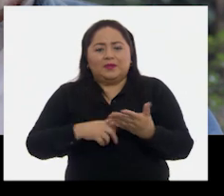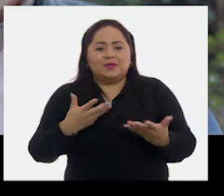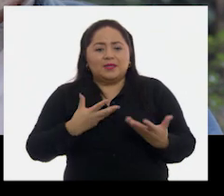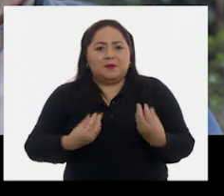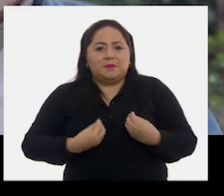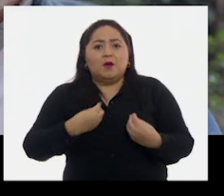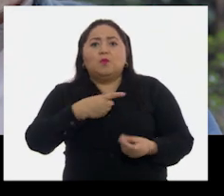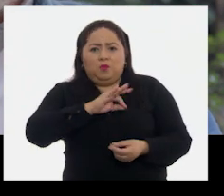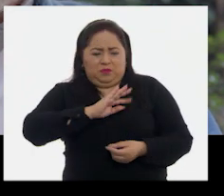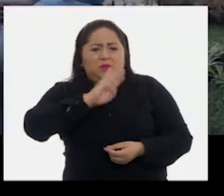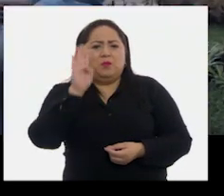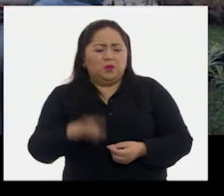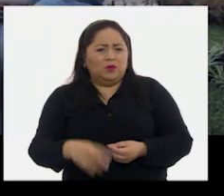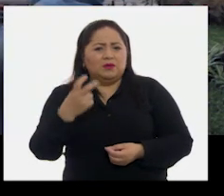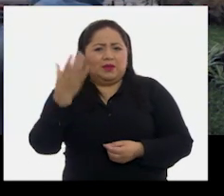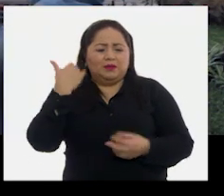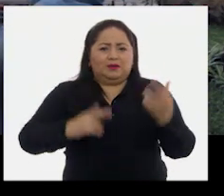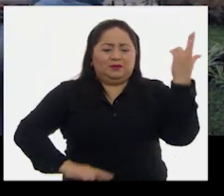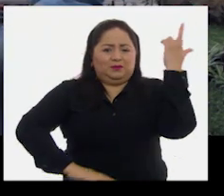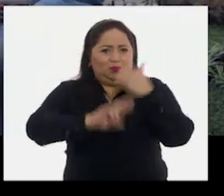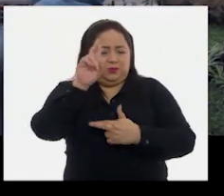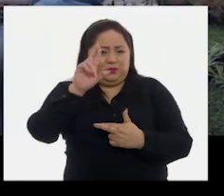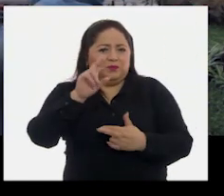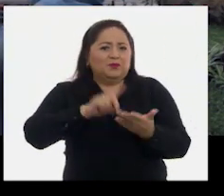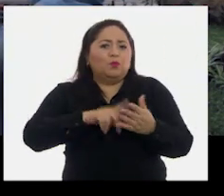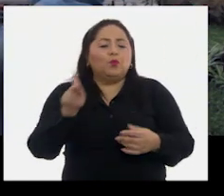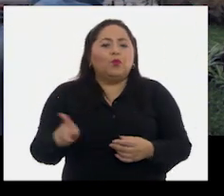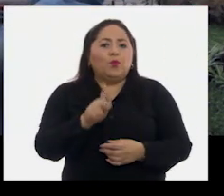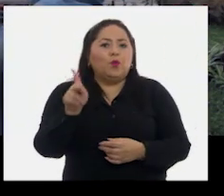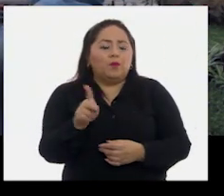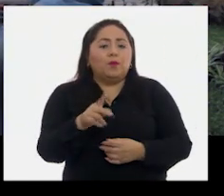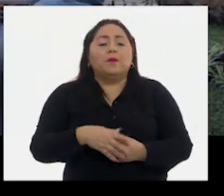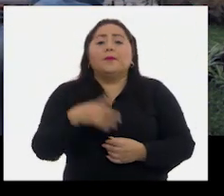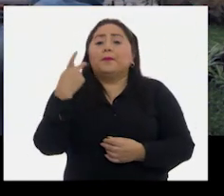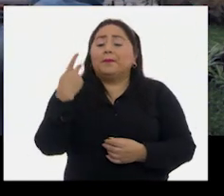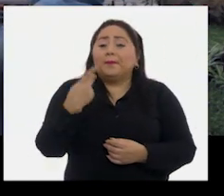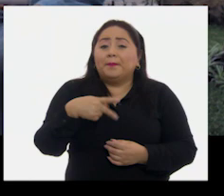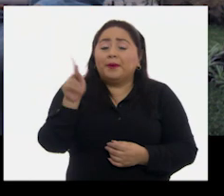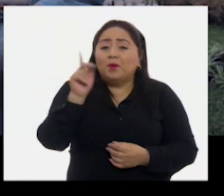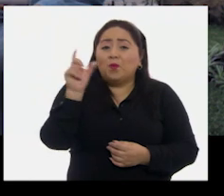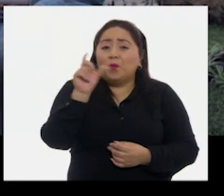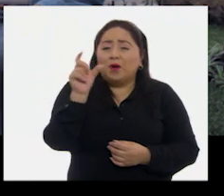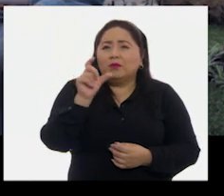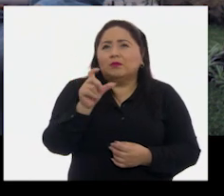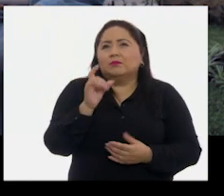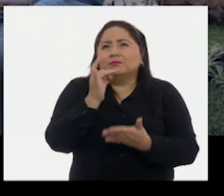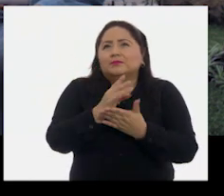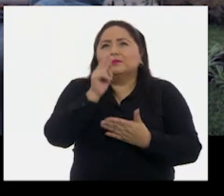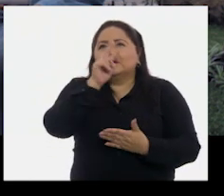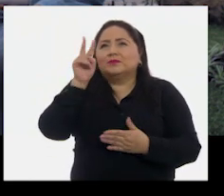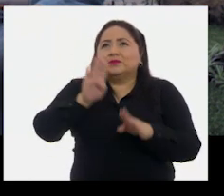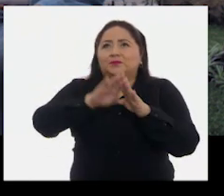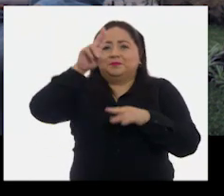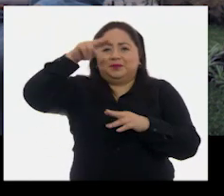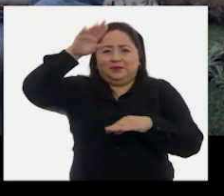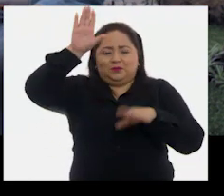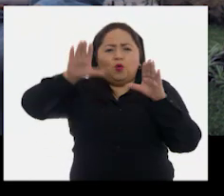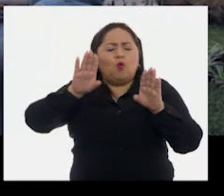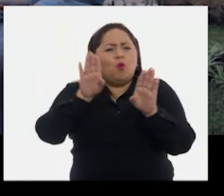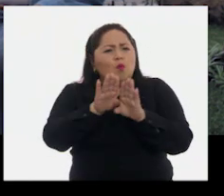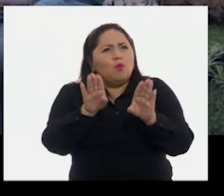pudo haber muerto en la revolución. Estamos hablando del pueblo vivo. Pero cuando se define al muralismo